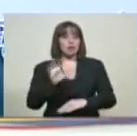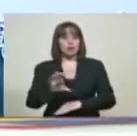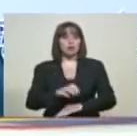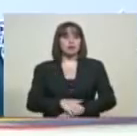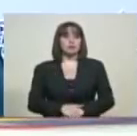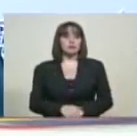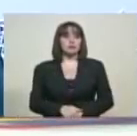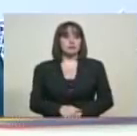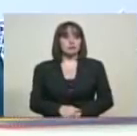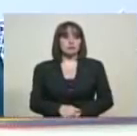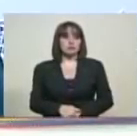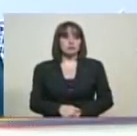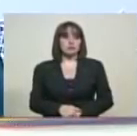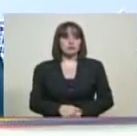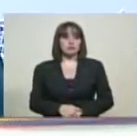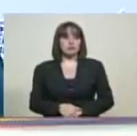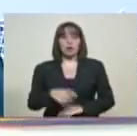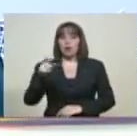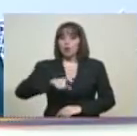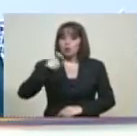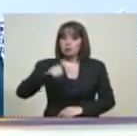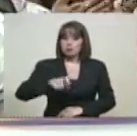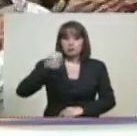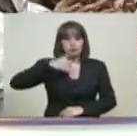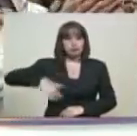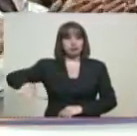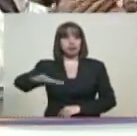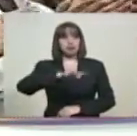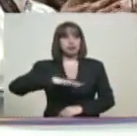es una necesidad nacional